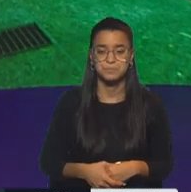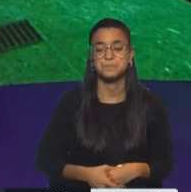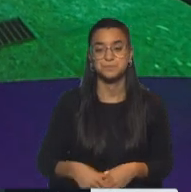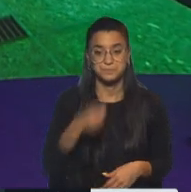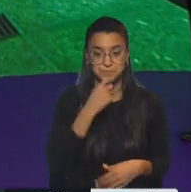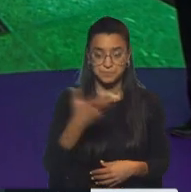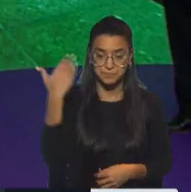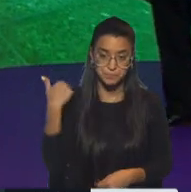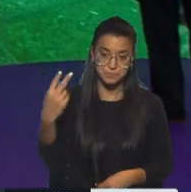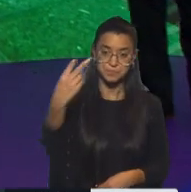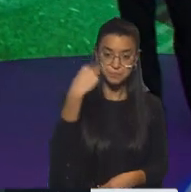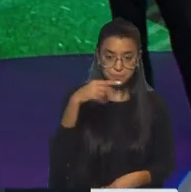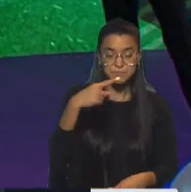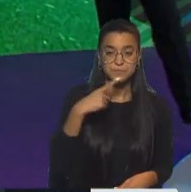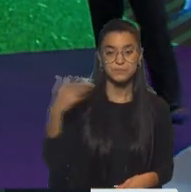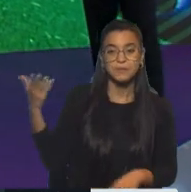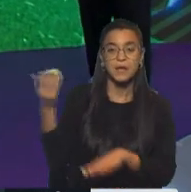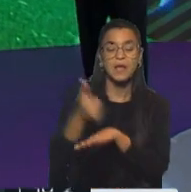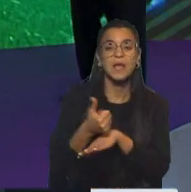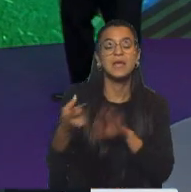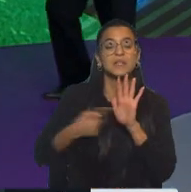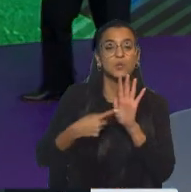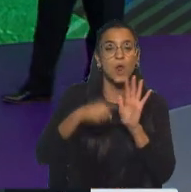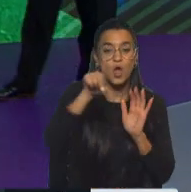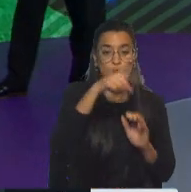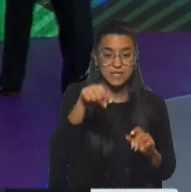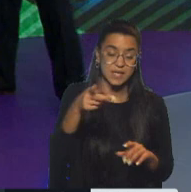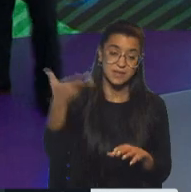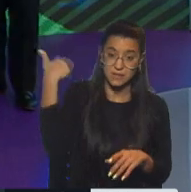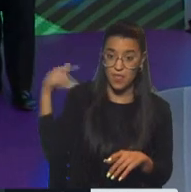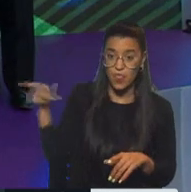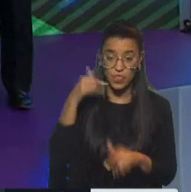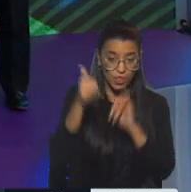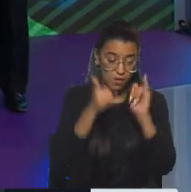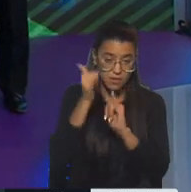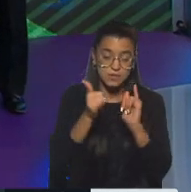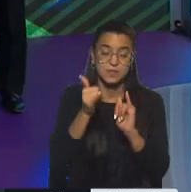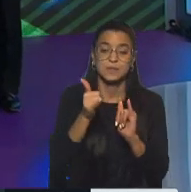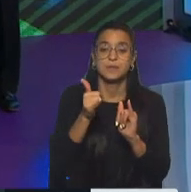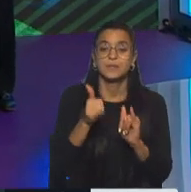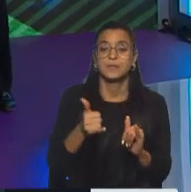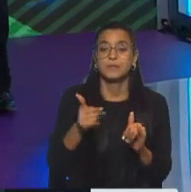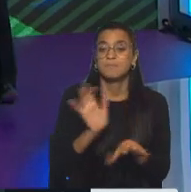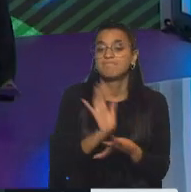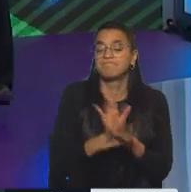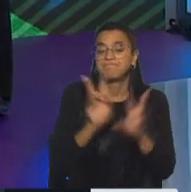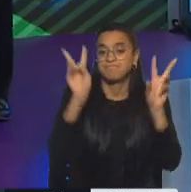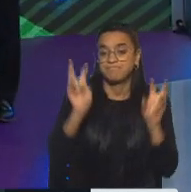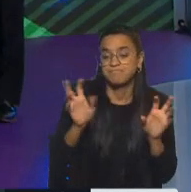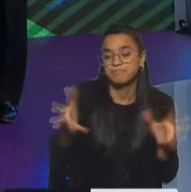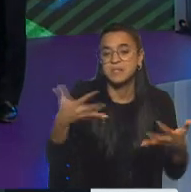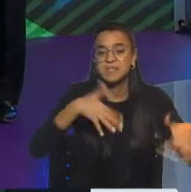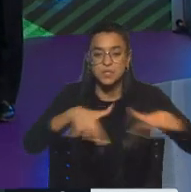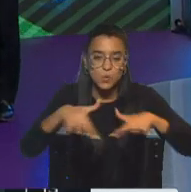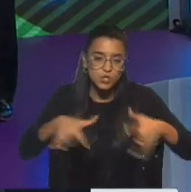Si nos viste ayer, recordarás que estuvo con nosotros la titular del CONICET y ella nos decía que el universo de situaciones que